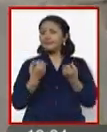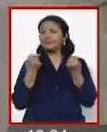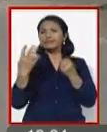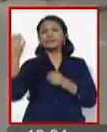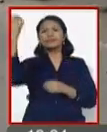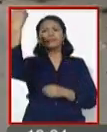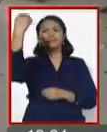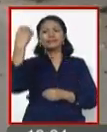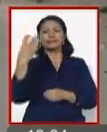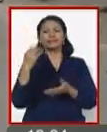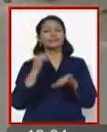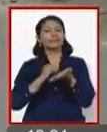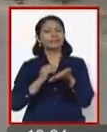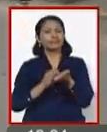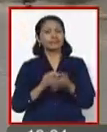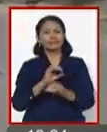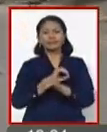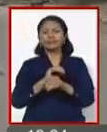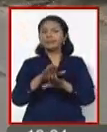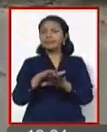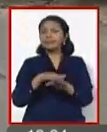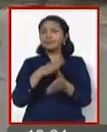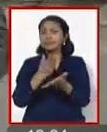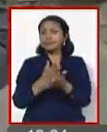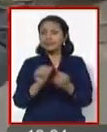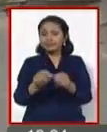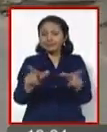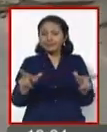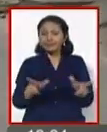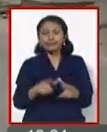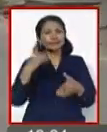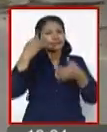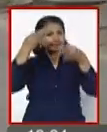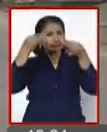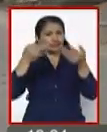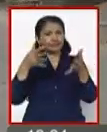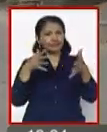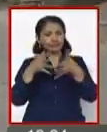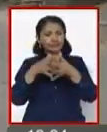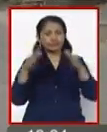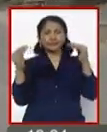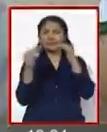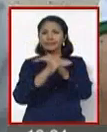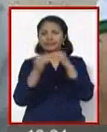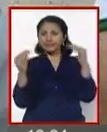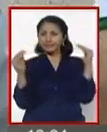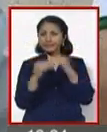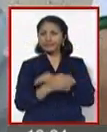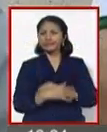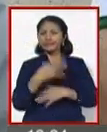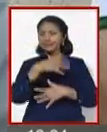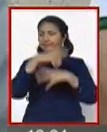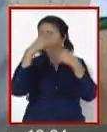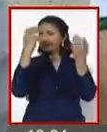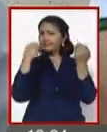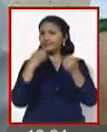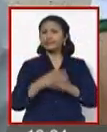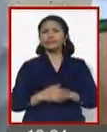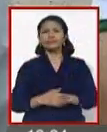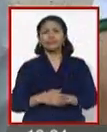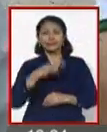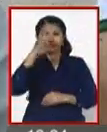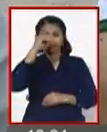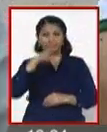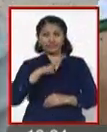existen semáforos ni señales, tampoco rompemuelles en esta zona, decidieron bloquear esta avenida. Es terrible, ya con